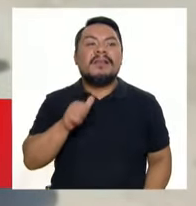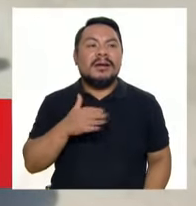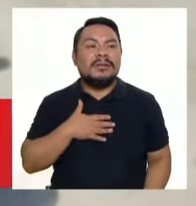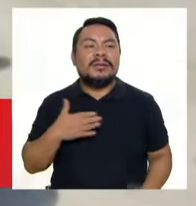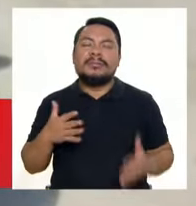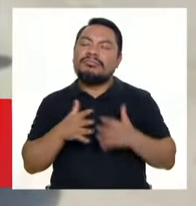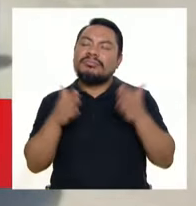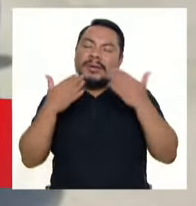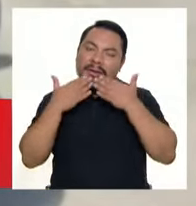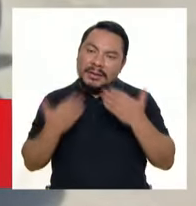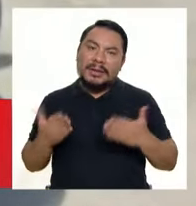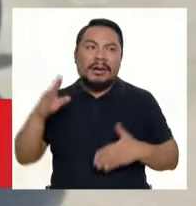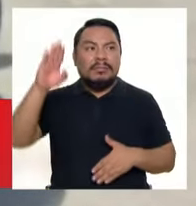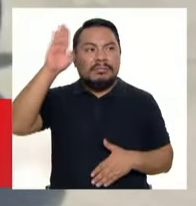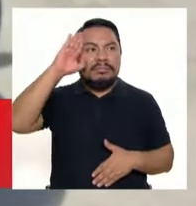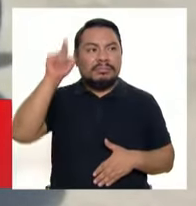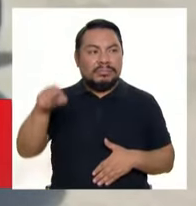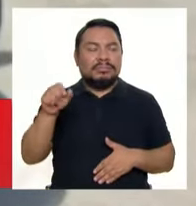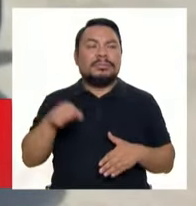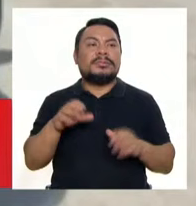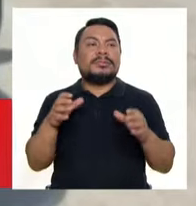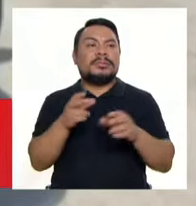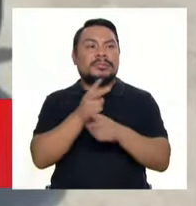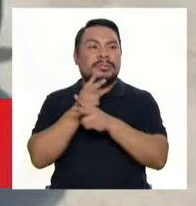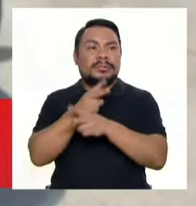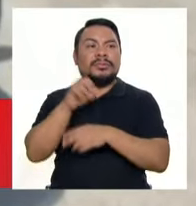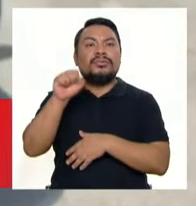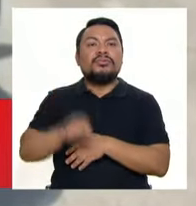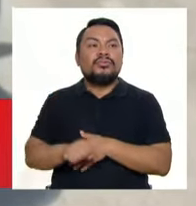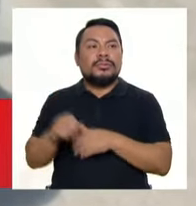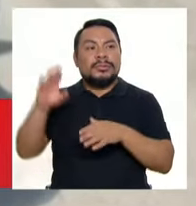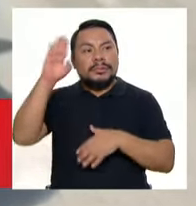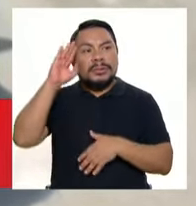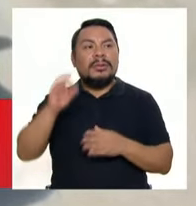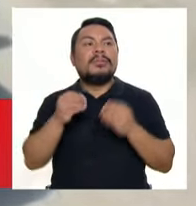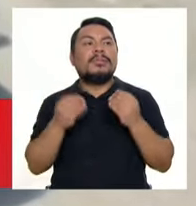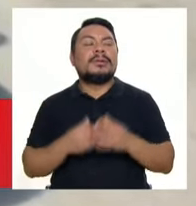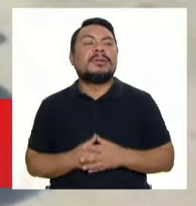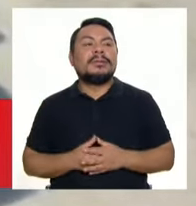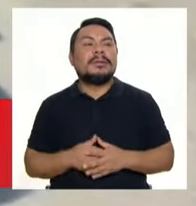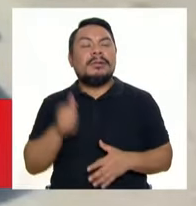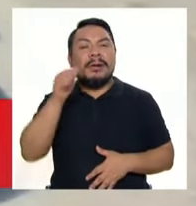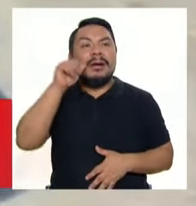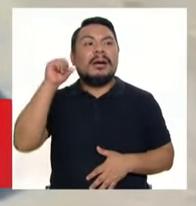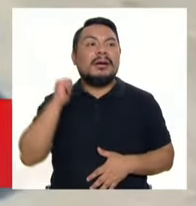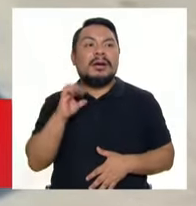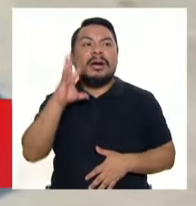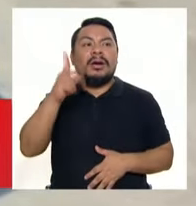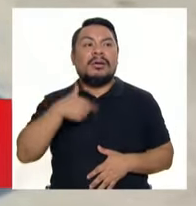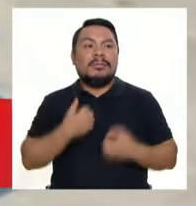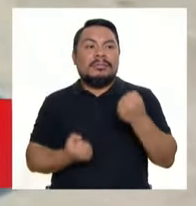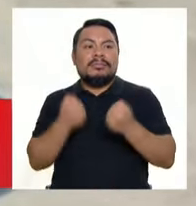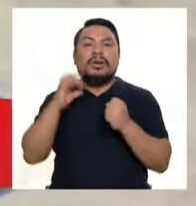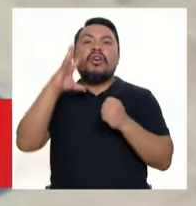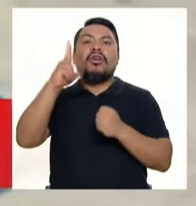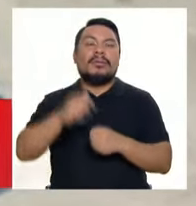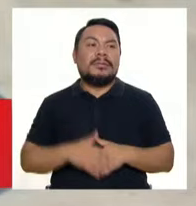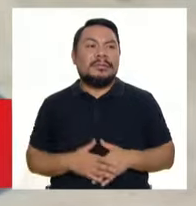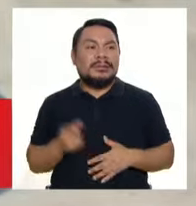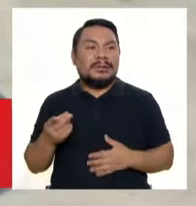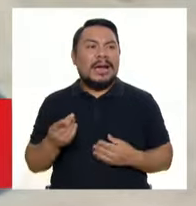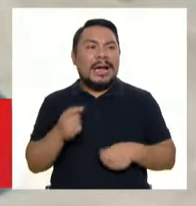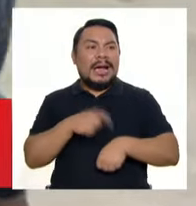estoy agradecida a la Policía de Robe del Sur porque ayer se extravió mi camioneta y